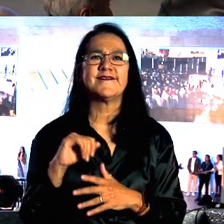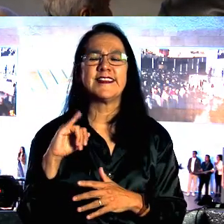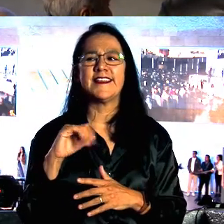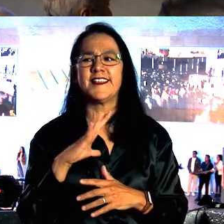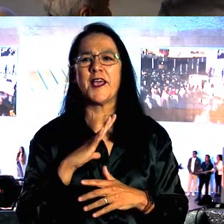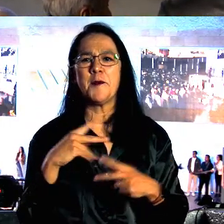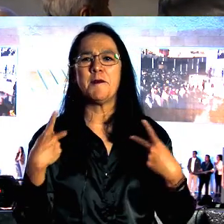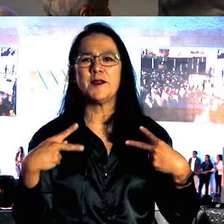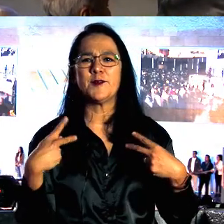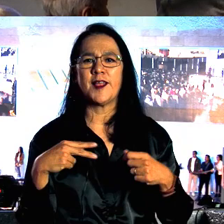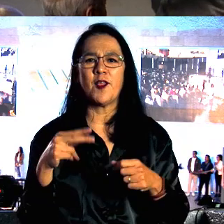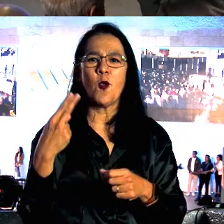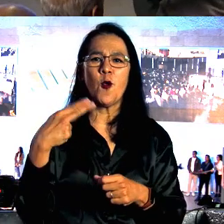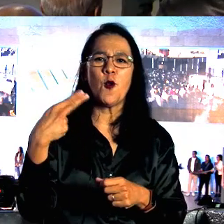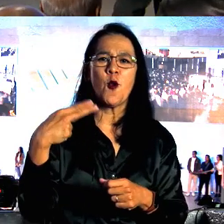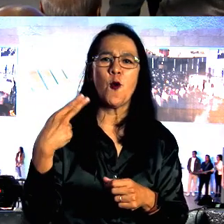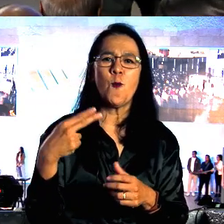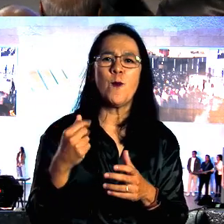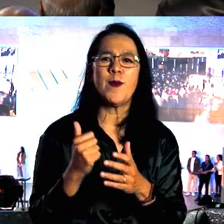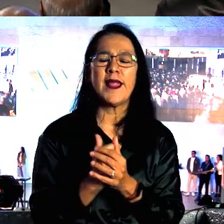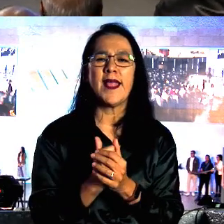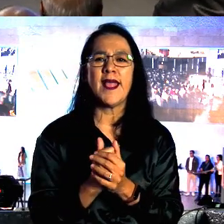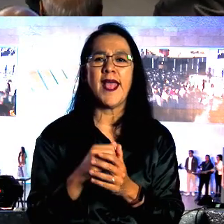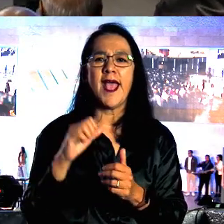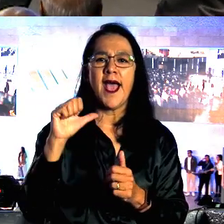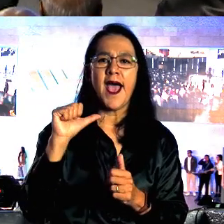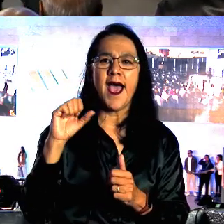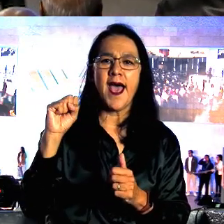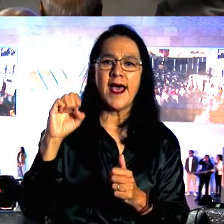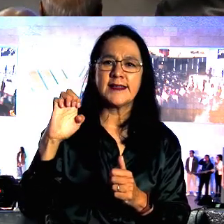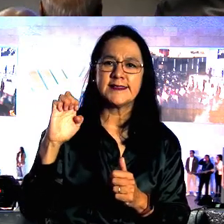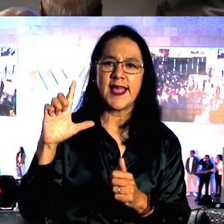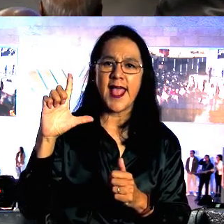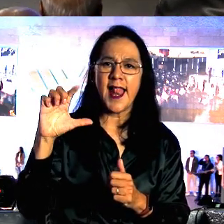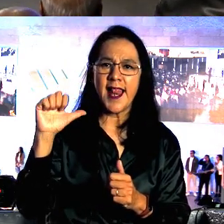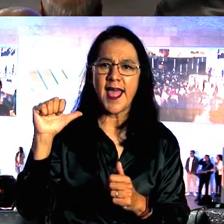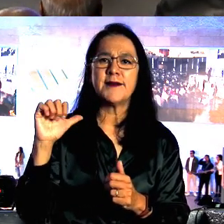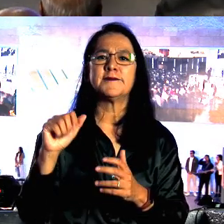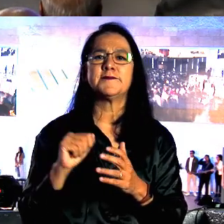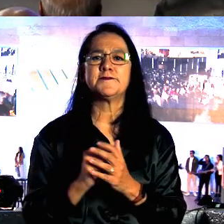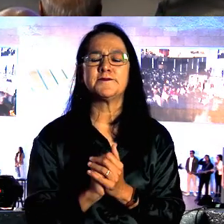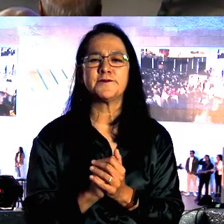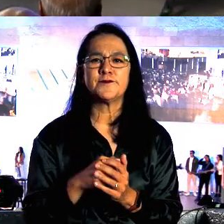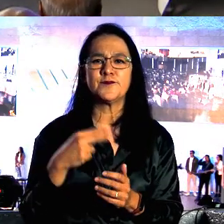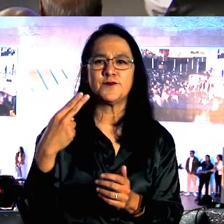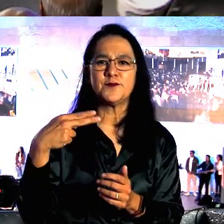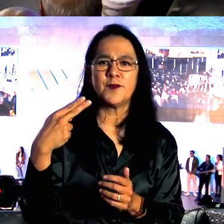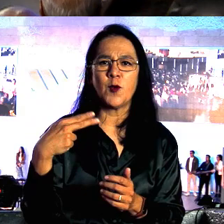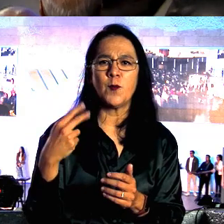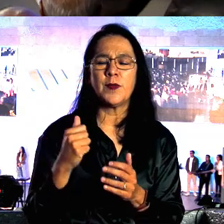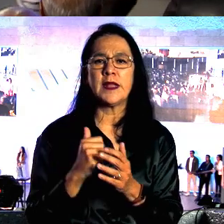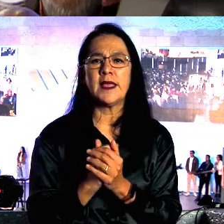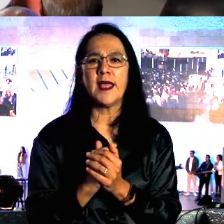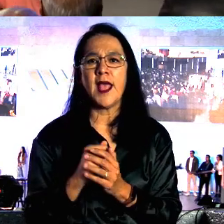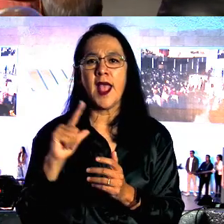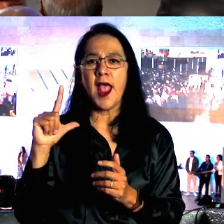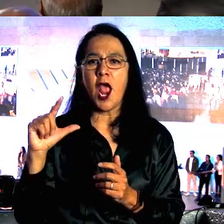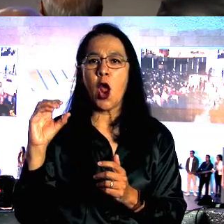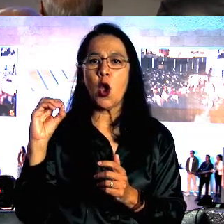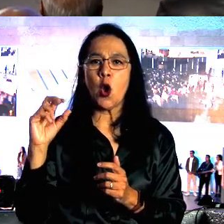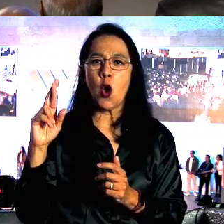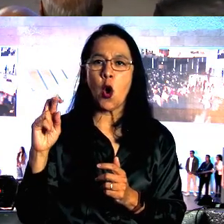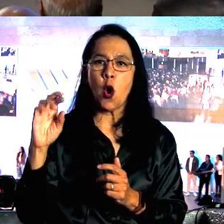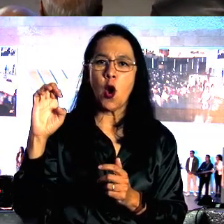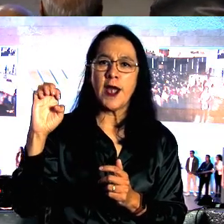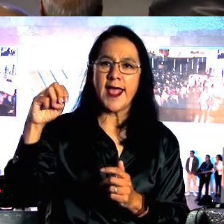¿cuál es tu nombre? Asela Dios te bendiga ¿y tu nombre? Lorena Dios te